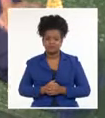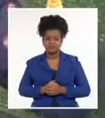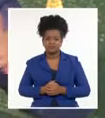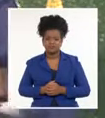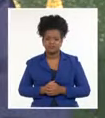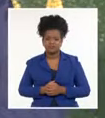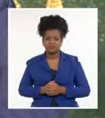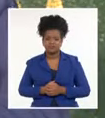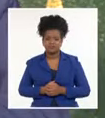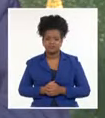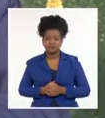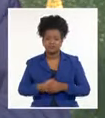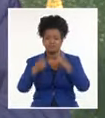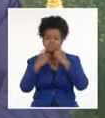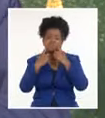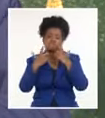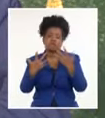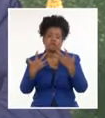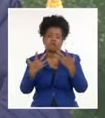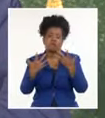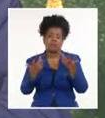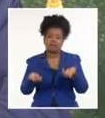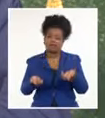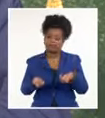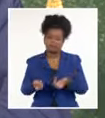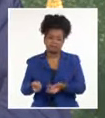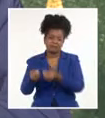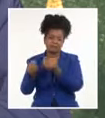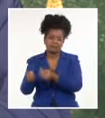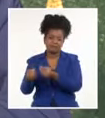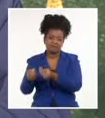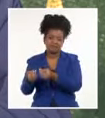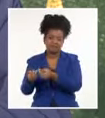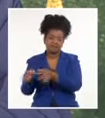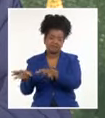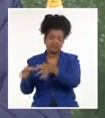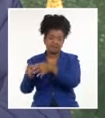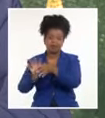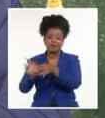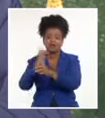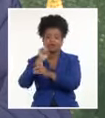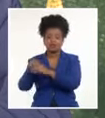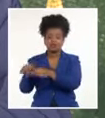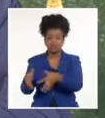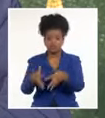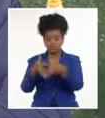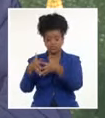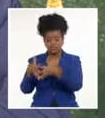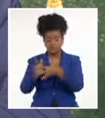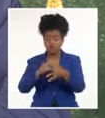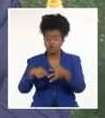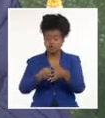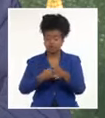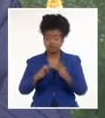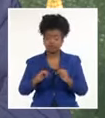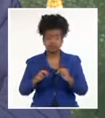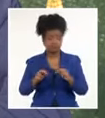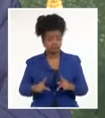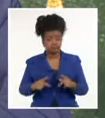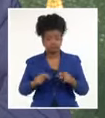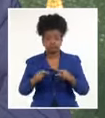menor relevancia que tiene esa instancia en nuestra región. Nosotros lo hemos ratificado en distintas cumbres.